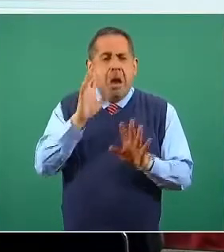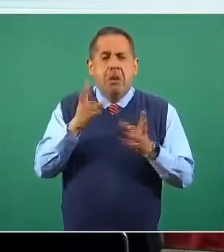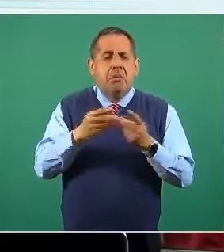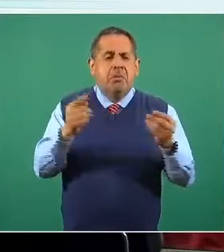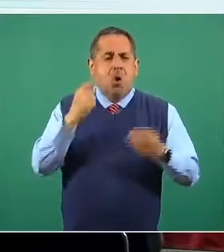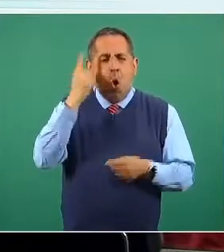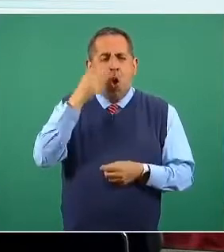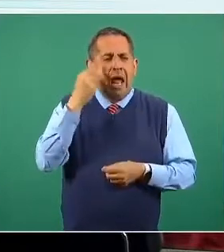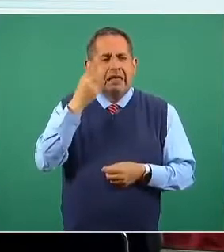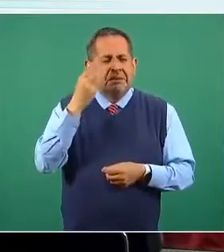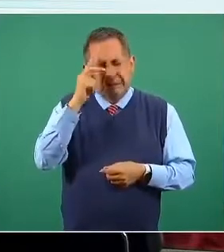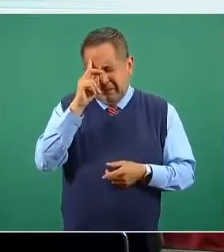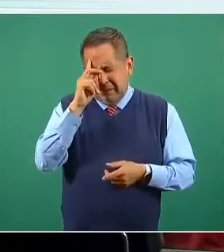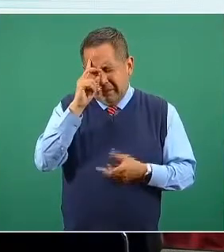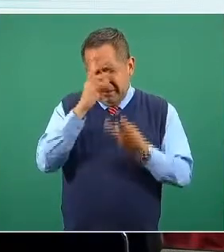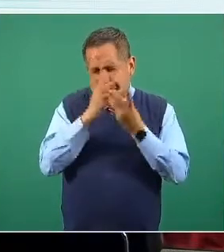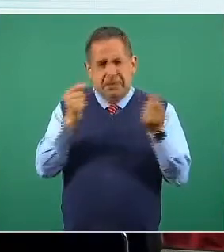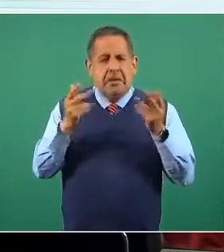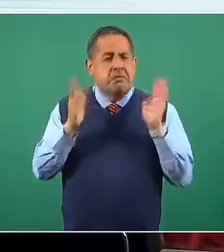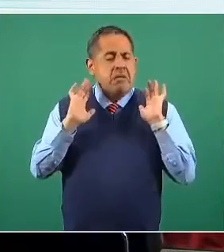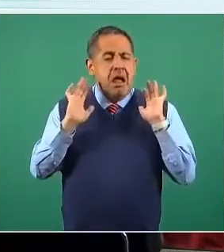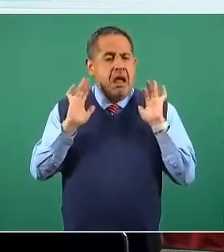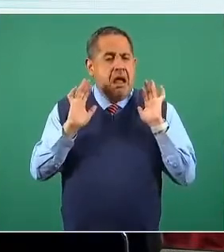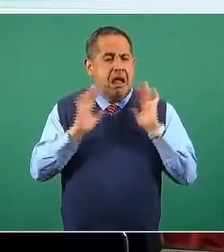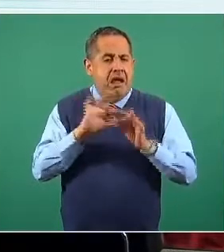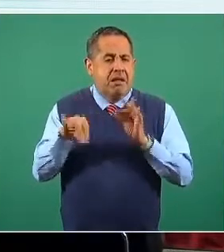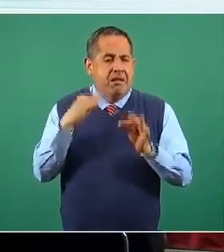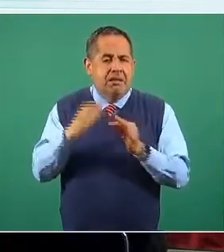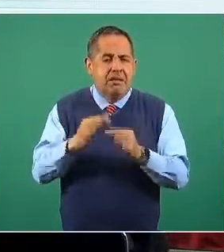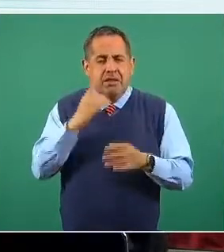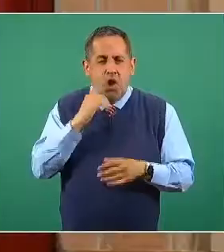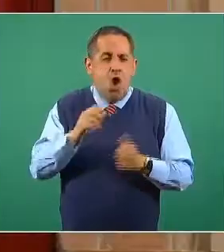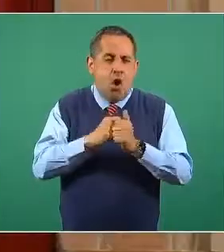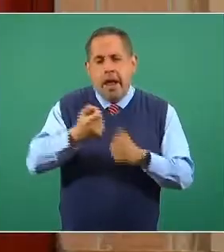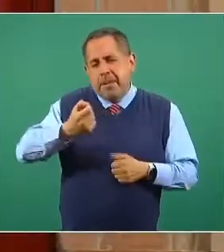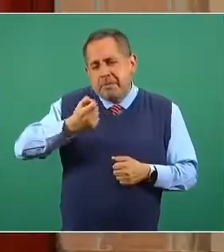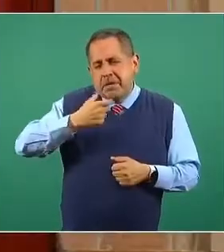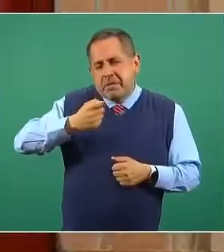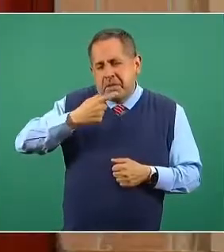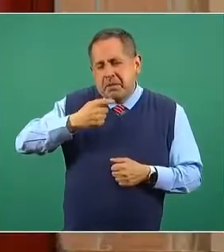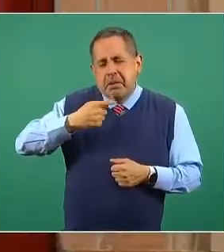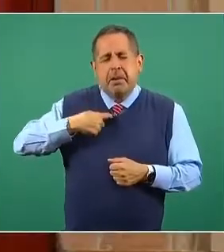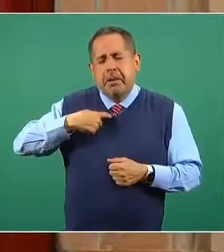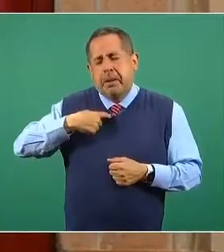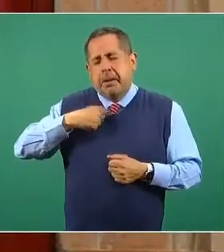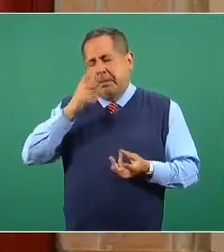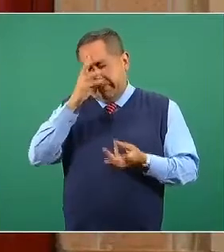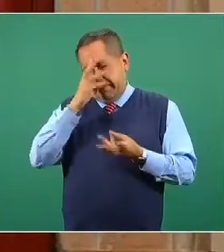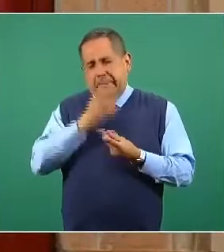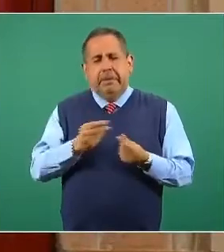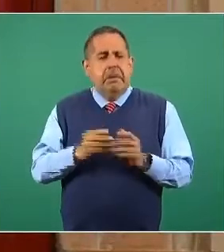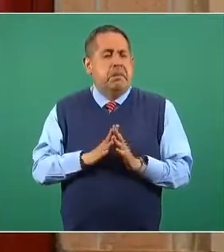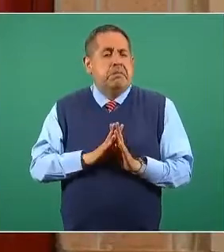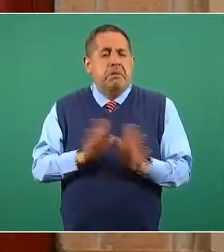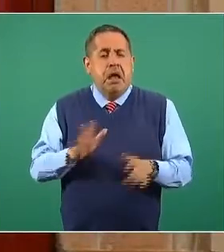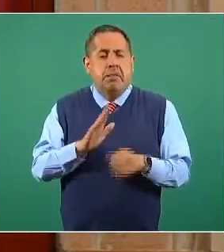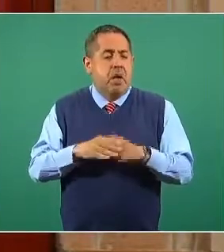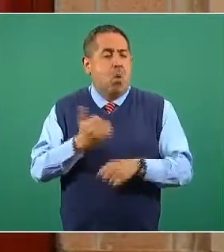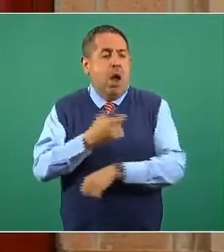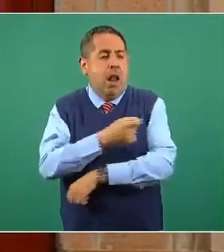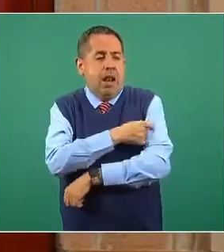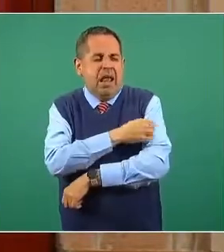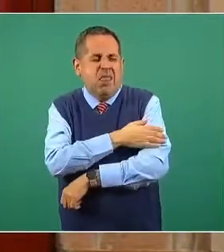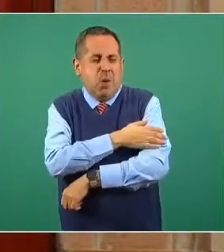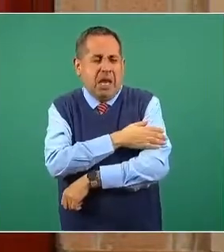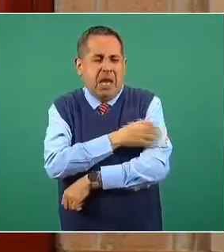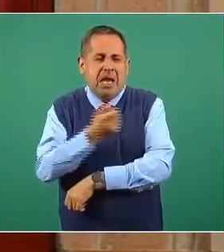durar algunas horas y que además con la implementación de medicamentos sintomáticos se resuelve, así como también se resuelve